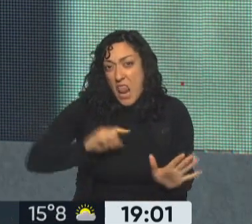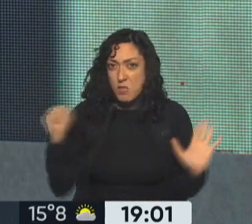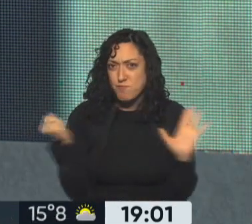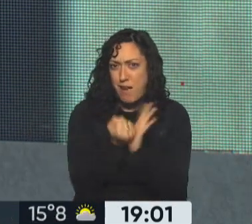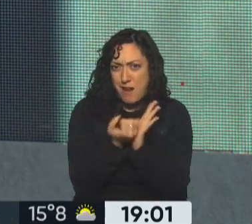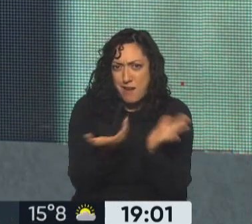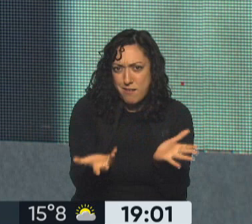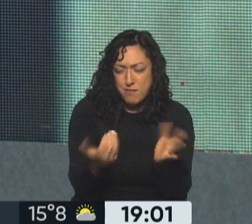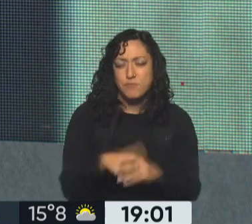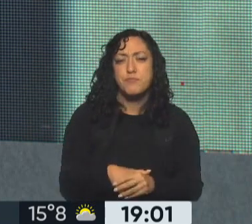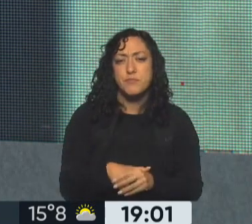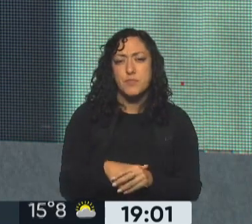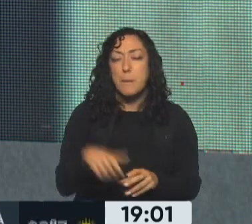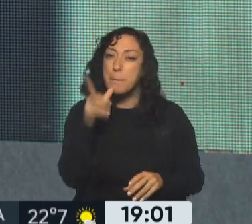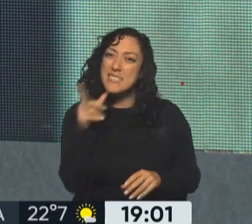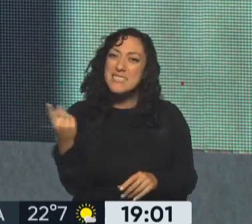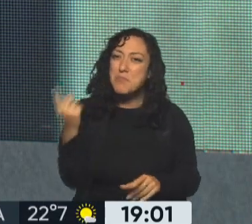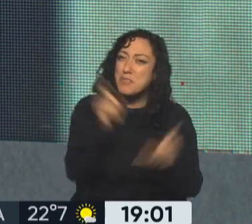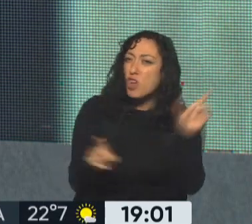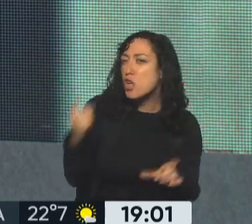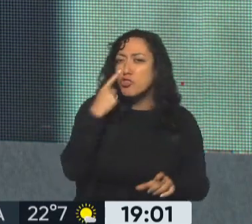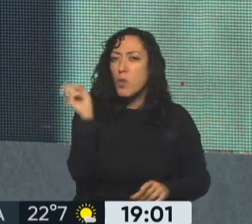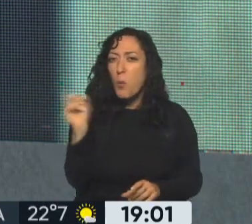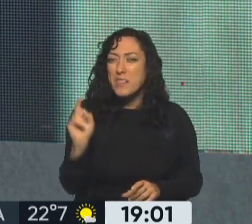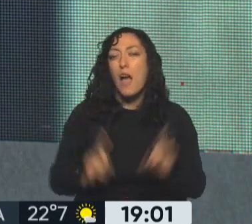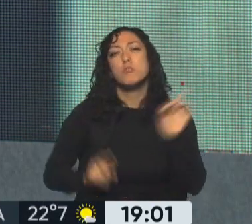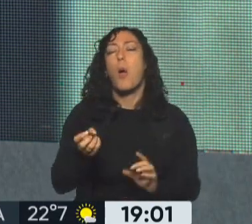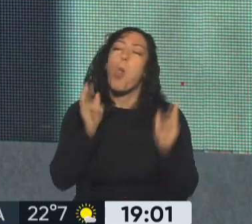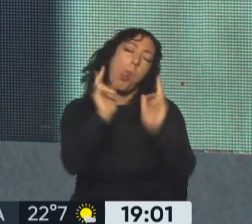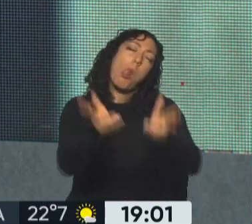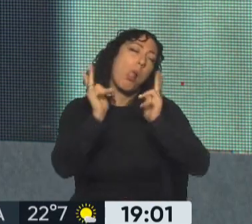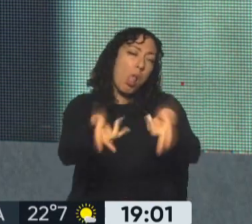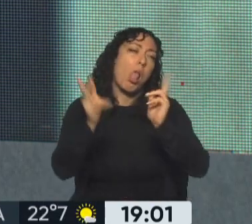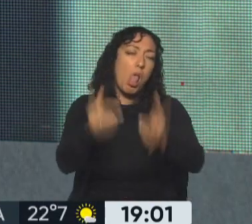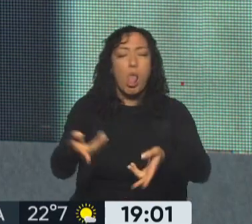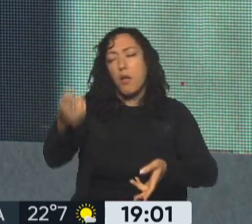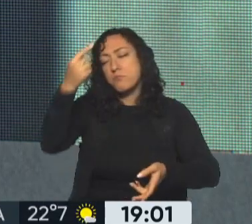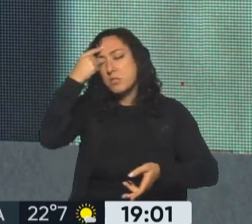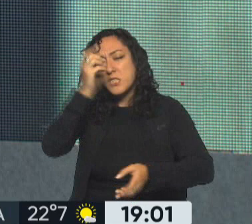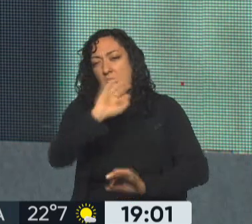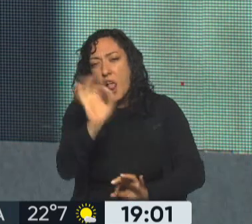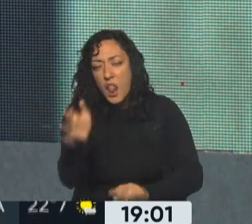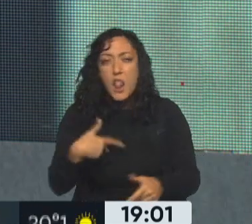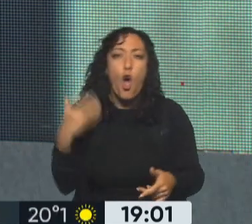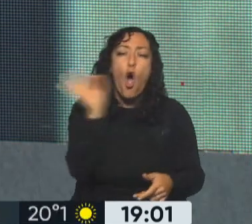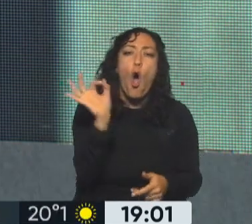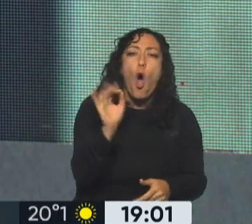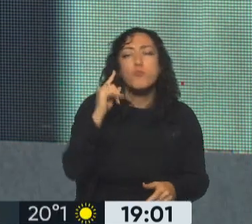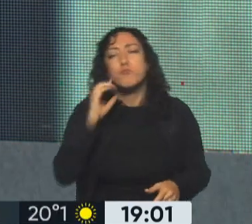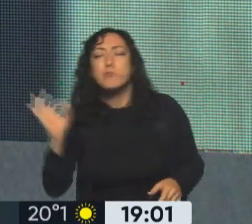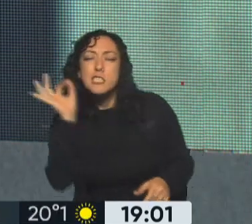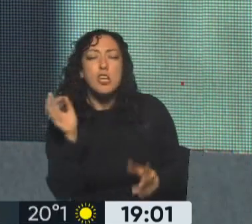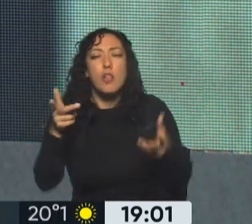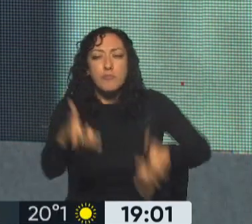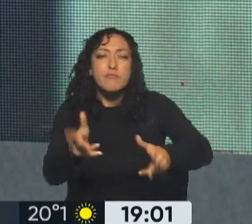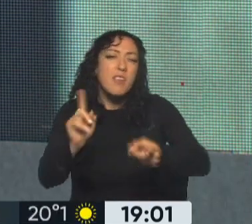¿no? Y parece que no se toma ese registro. Muchas veces a la hora de emitir una opinión o una descalificación, no